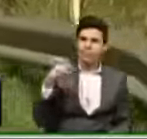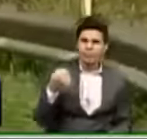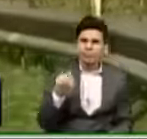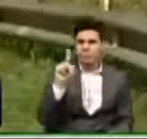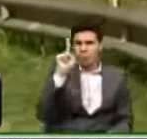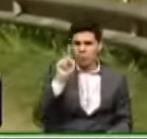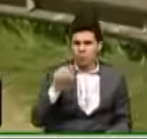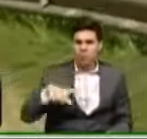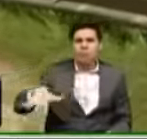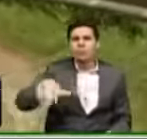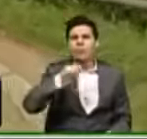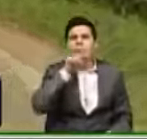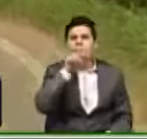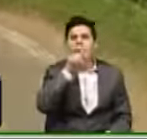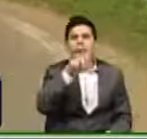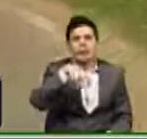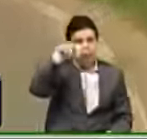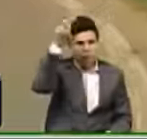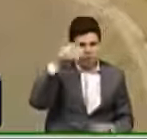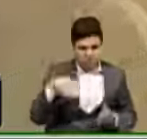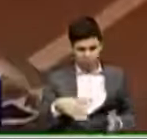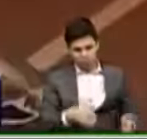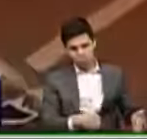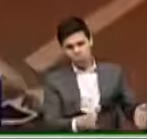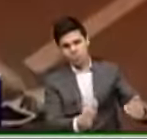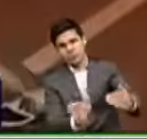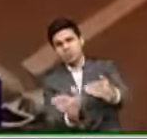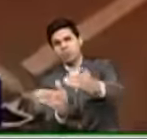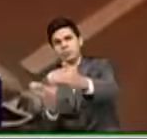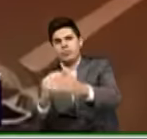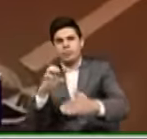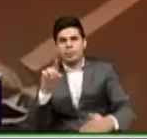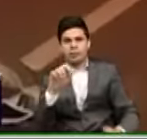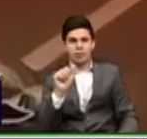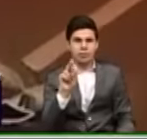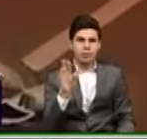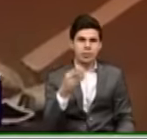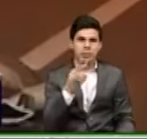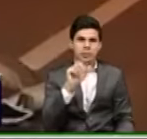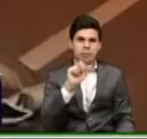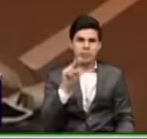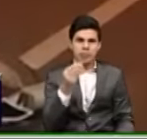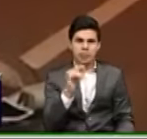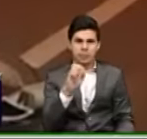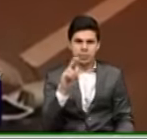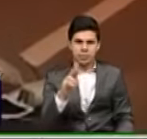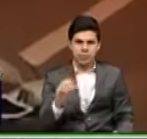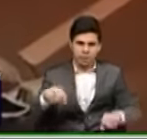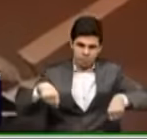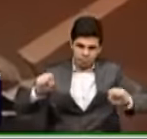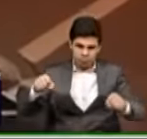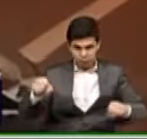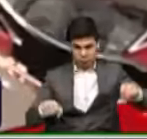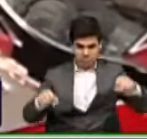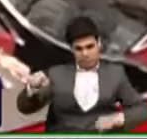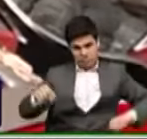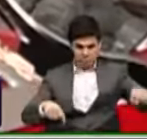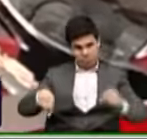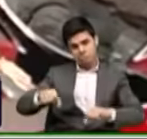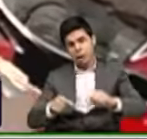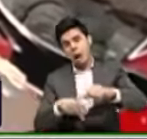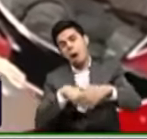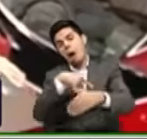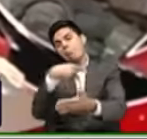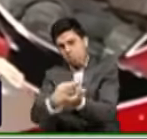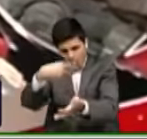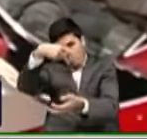de la vía al norte de Bucaramanga, sobre la curva de la Virgen. César Mauricio Vázquez, de 29 años, quien manejaba la moto, perdió el control, cayó a una cuneta